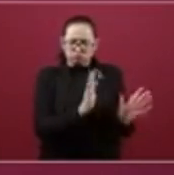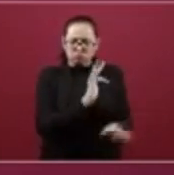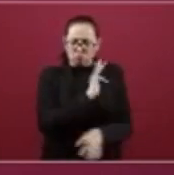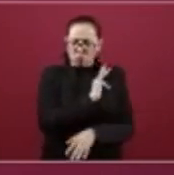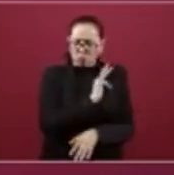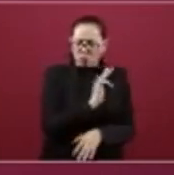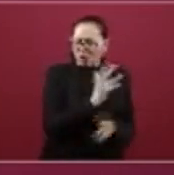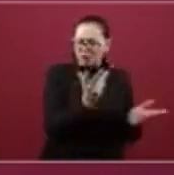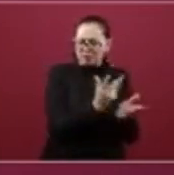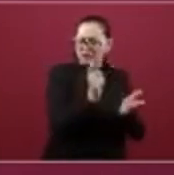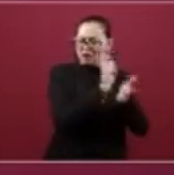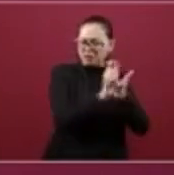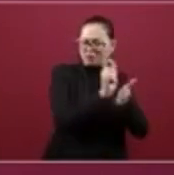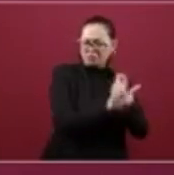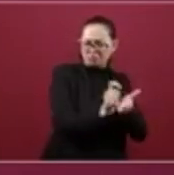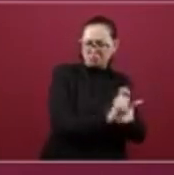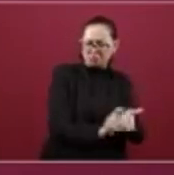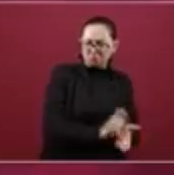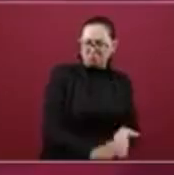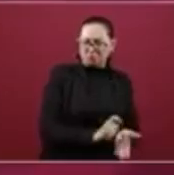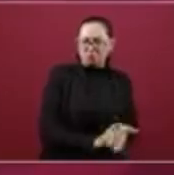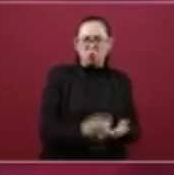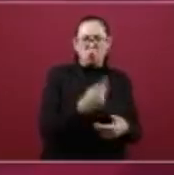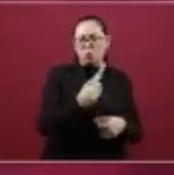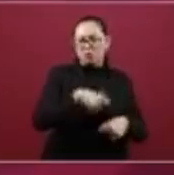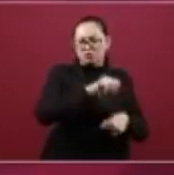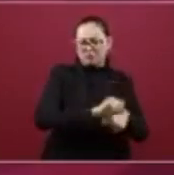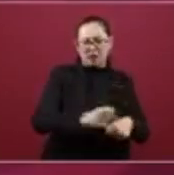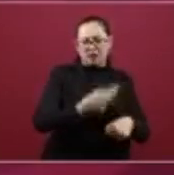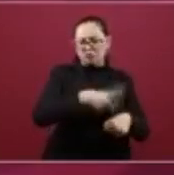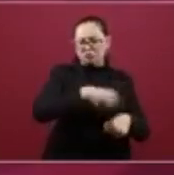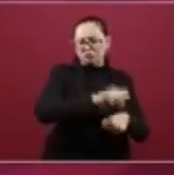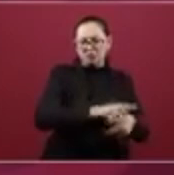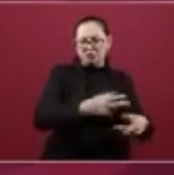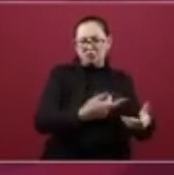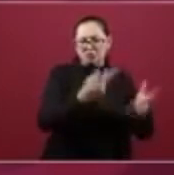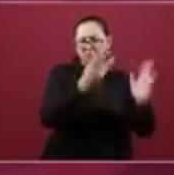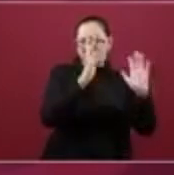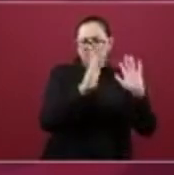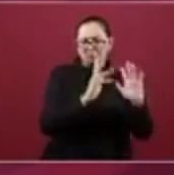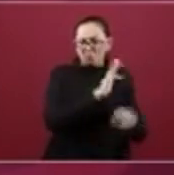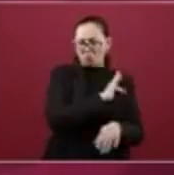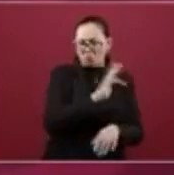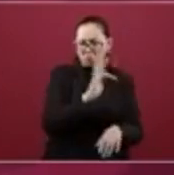escribir un artículo a la semana o dos